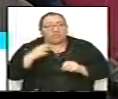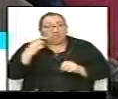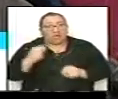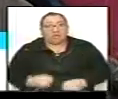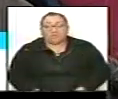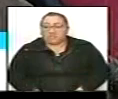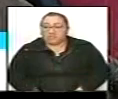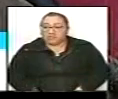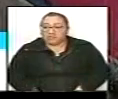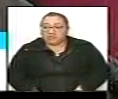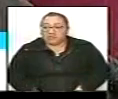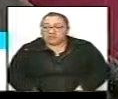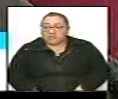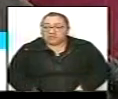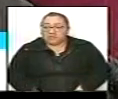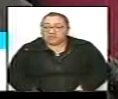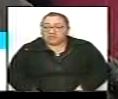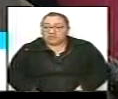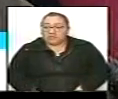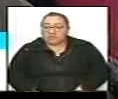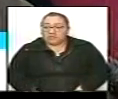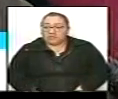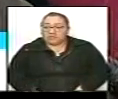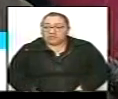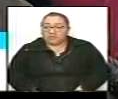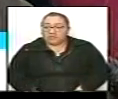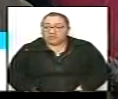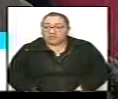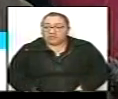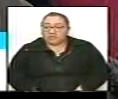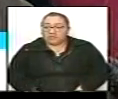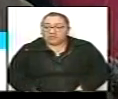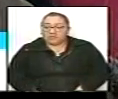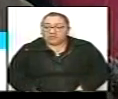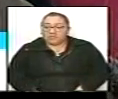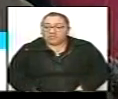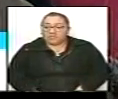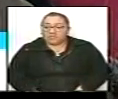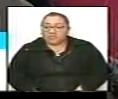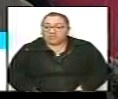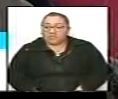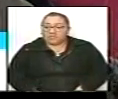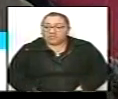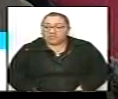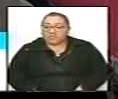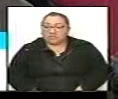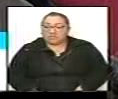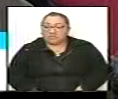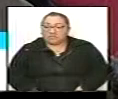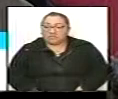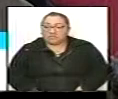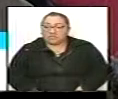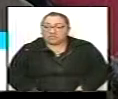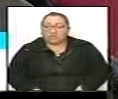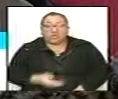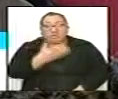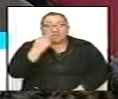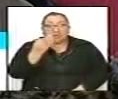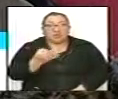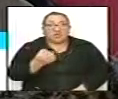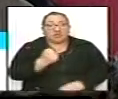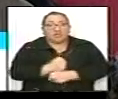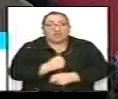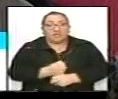polémicos, nada más polémico que la política, y distraernos de nuestra verdadera